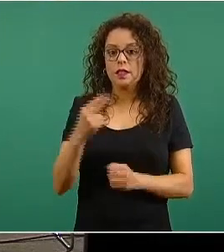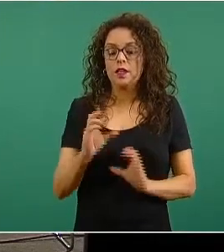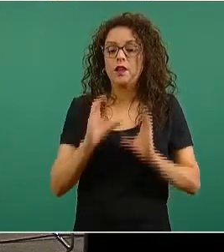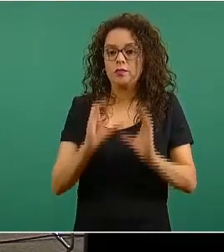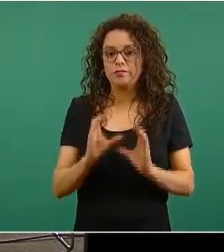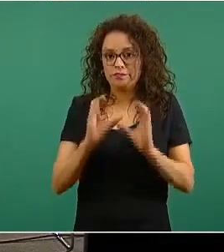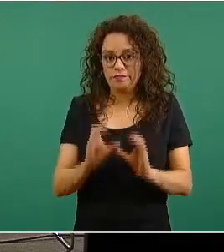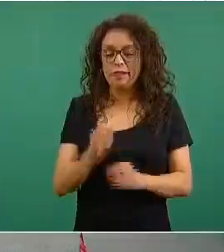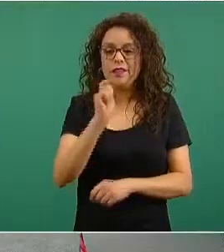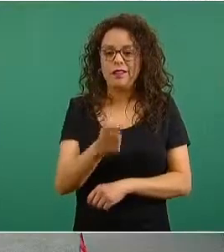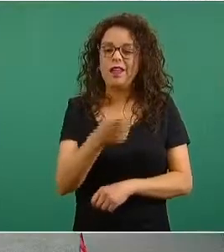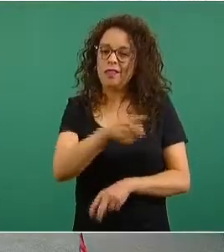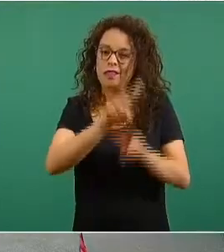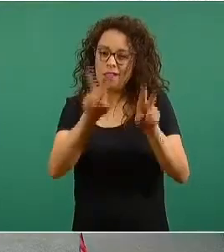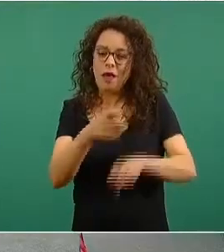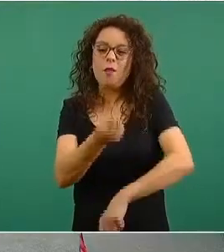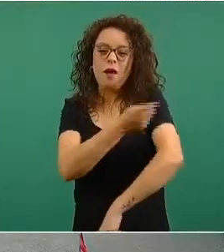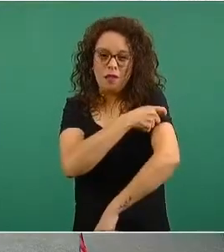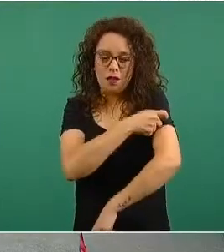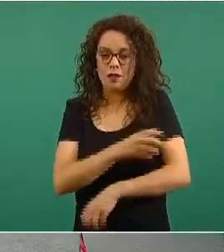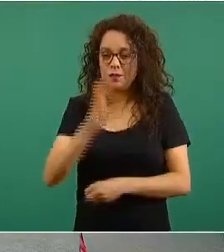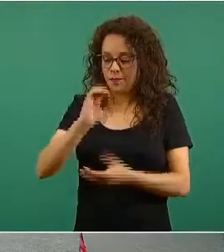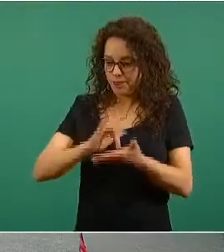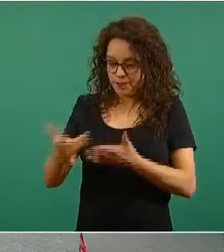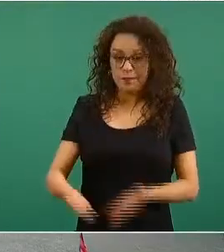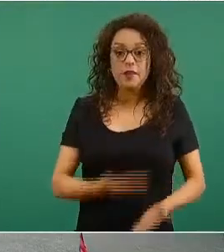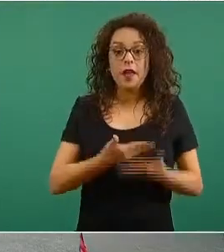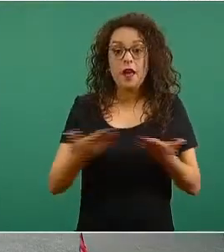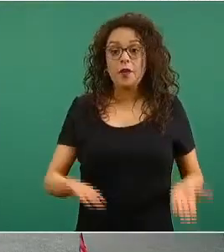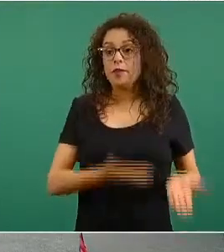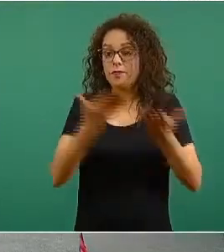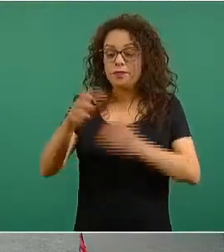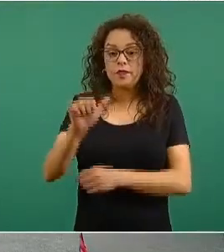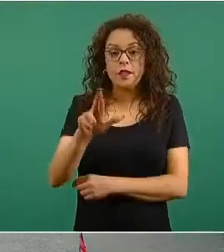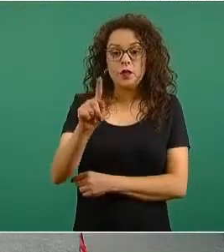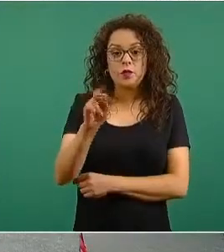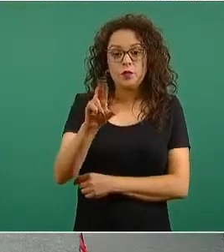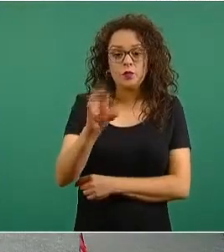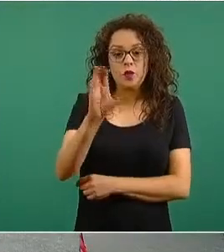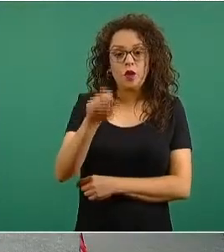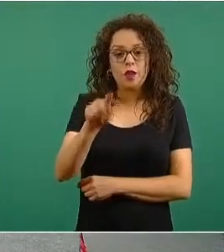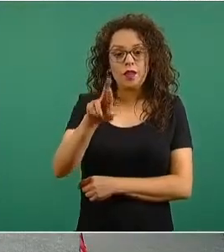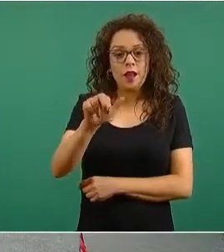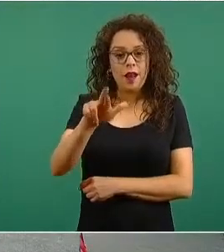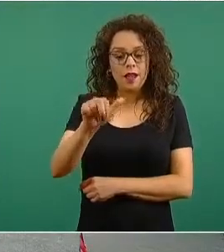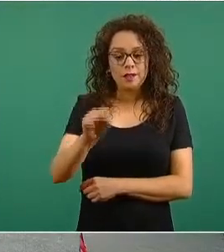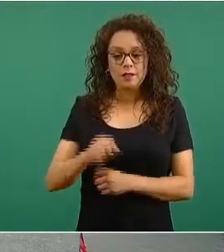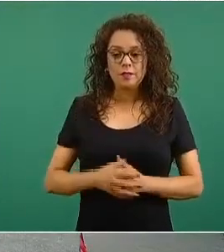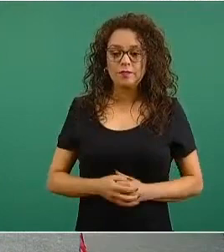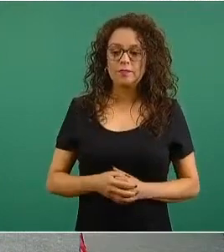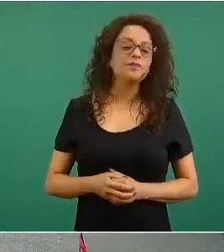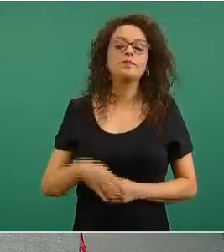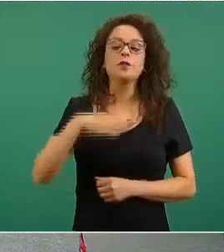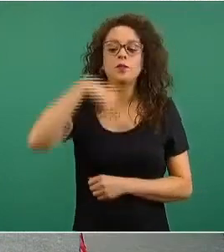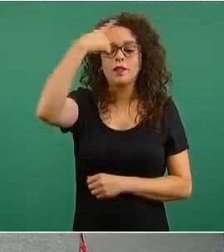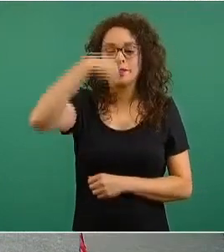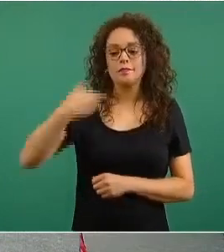Muchas gracias. Arturo Contreras, pie de página. Buenas noches, Arturo Contreras, de Pie